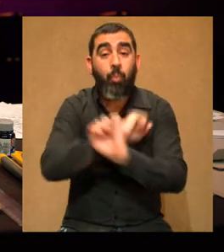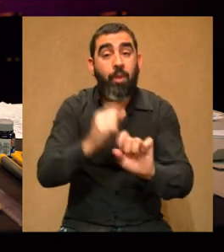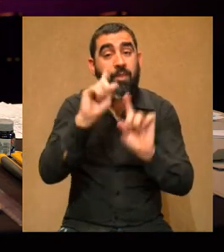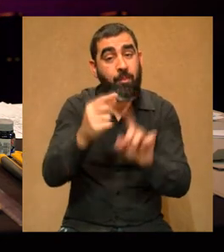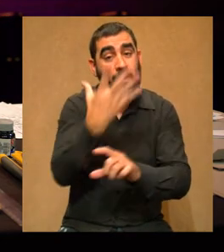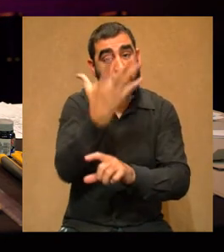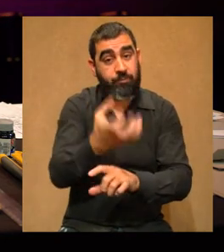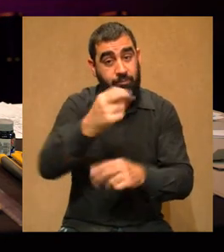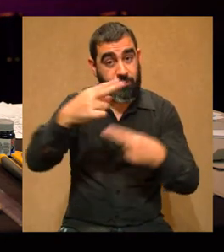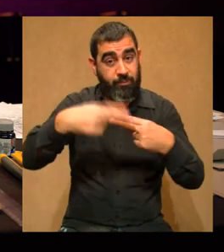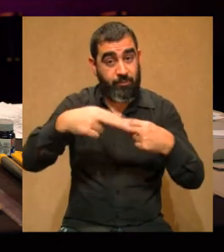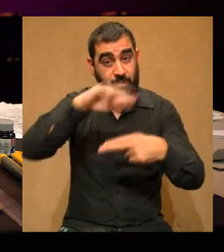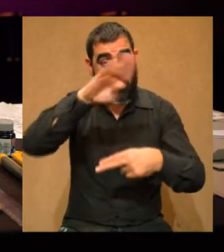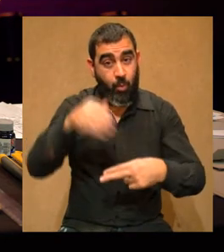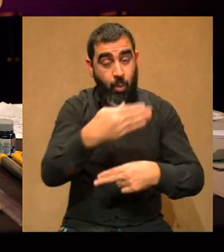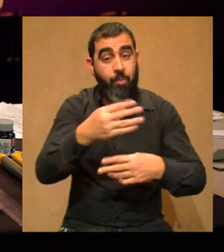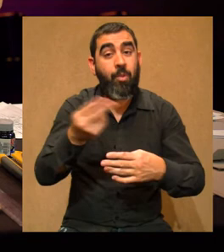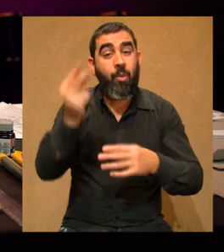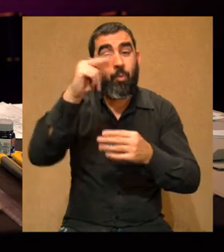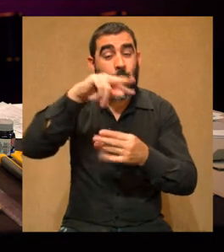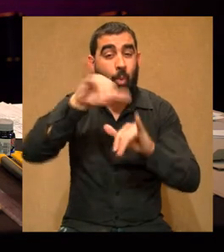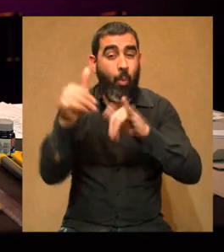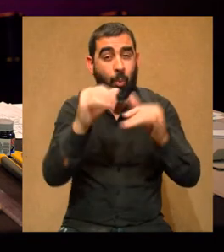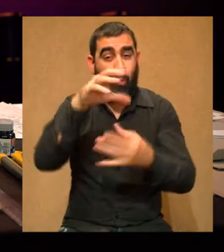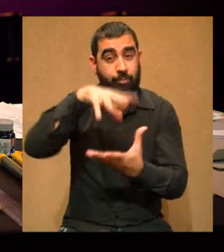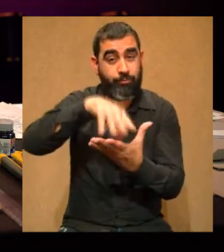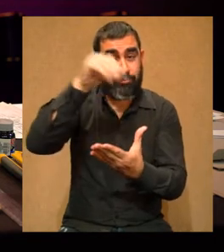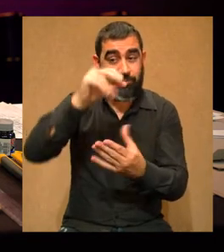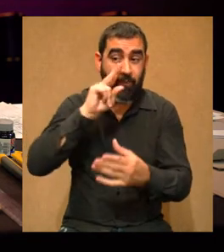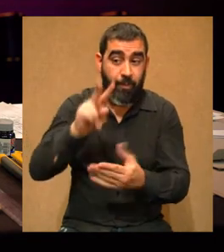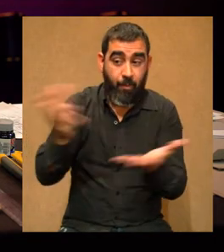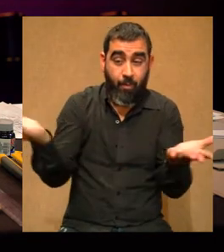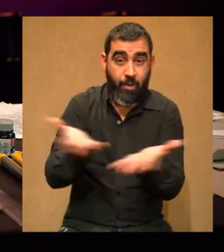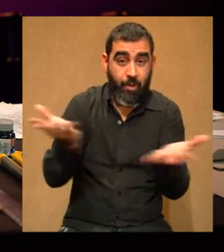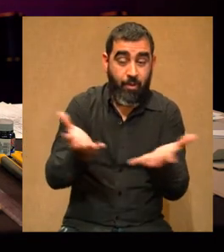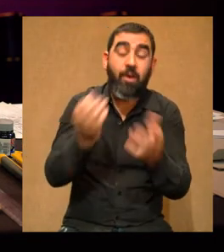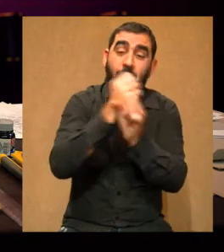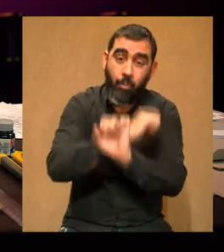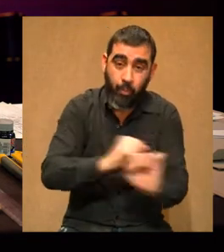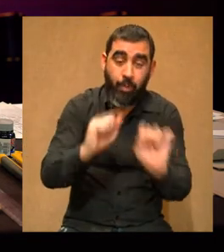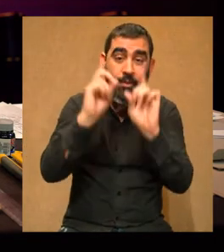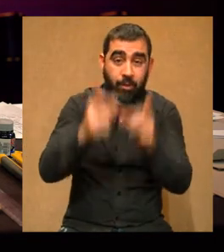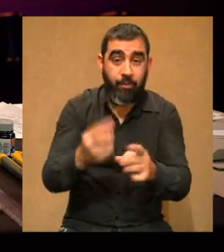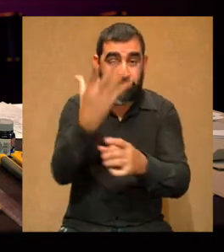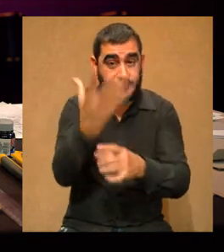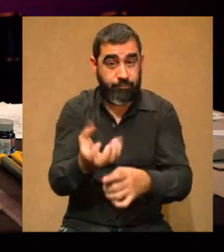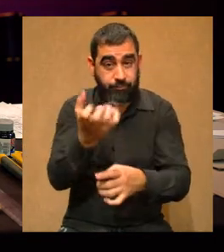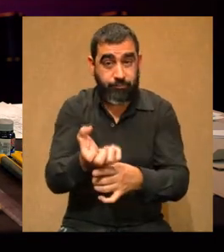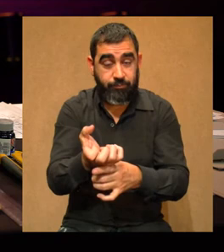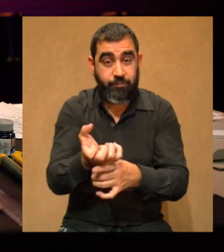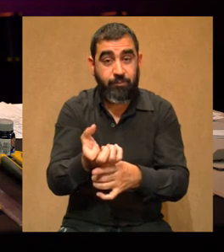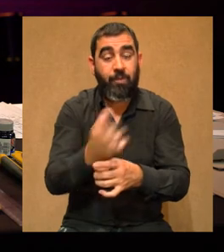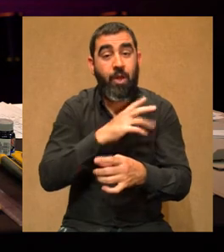pueden descargar de la página del auditorio unos muñequitos que son estos que vemos por acá qué bueno que los pueden descargar